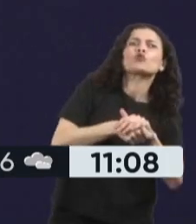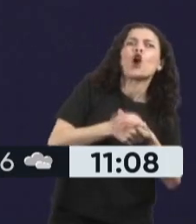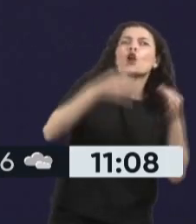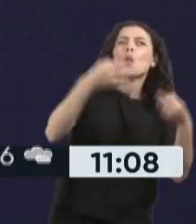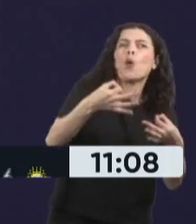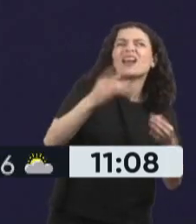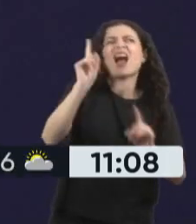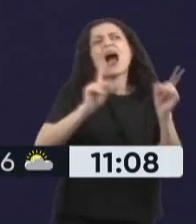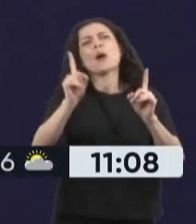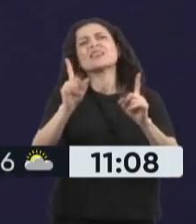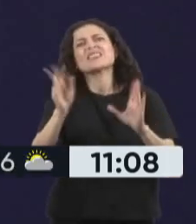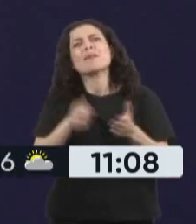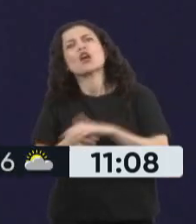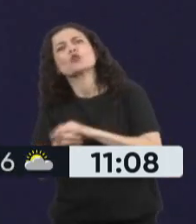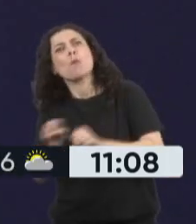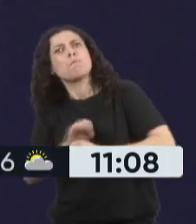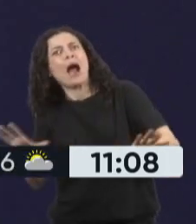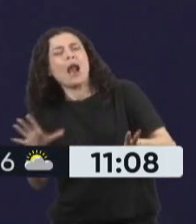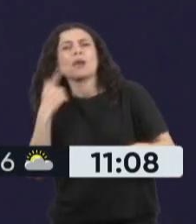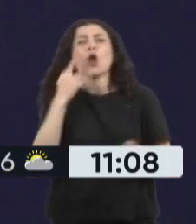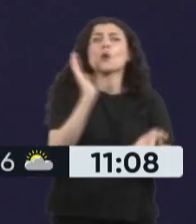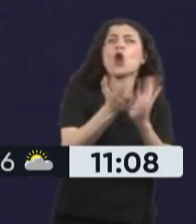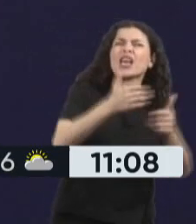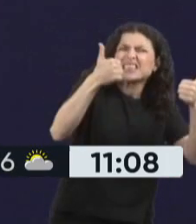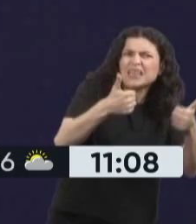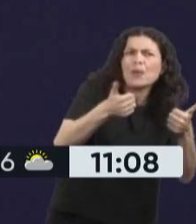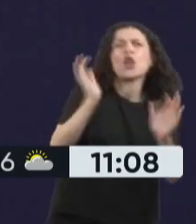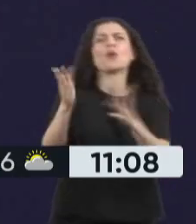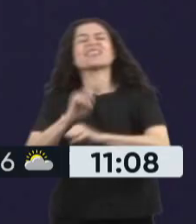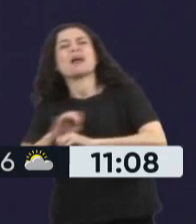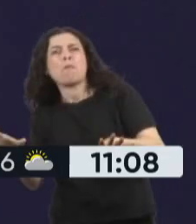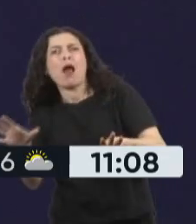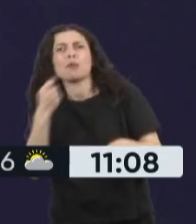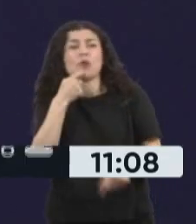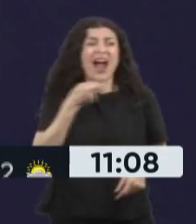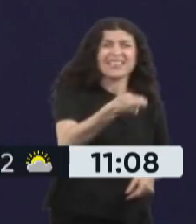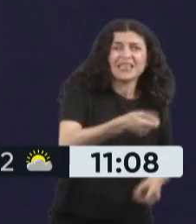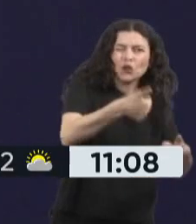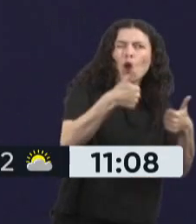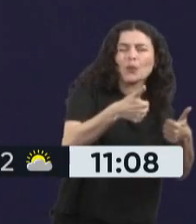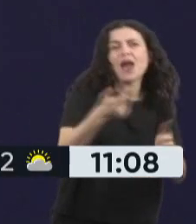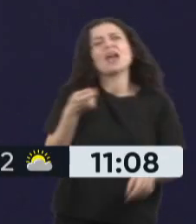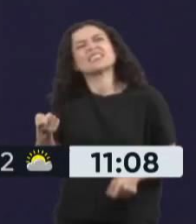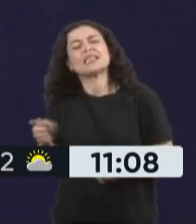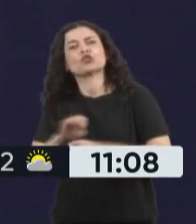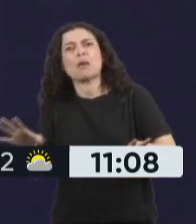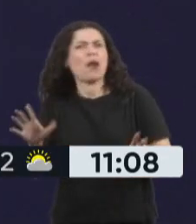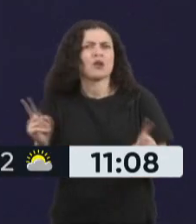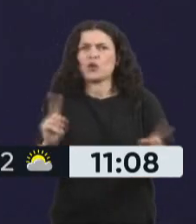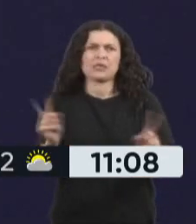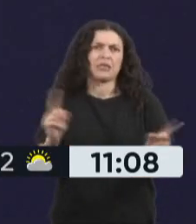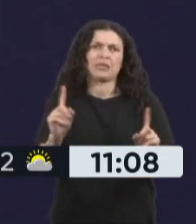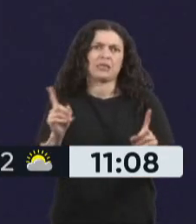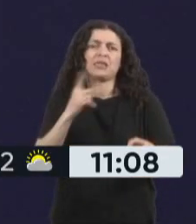violencia buena o mala, no existen homicidios buenos o malos. El delito es delito y quienes